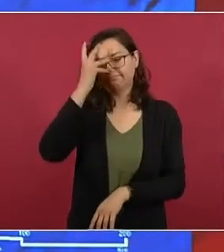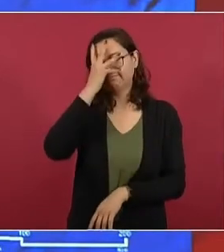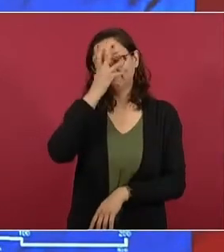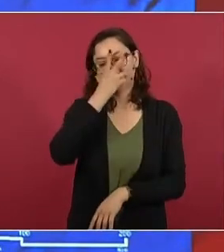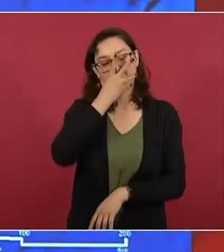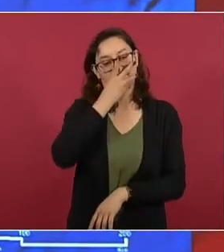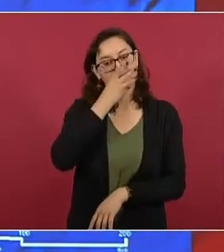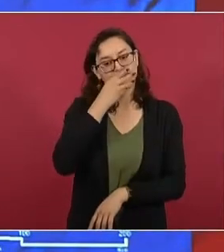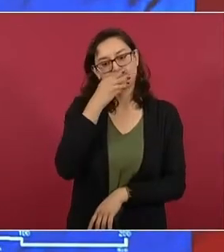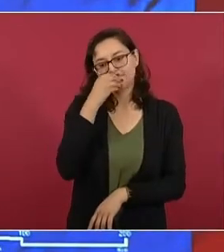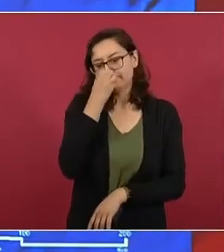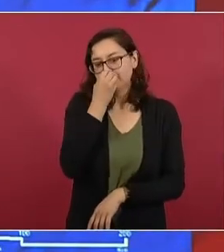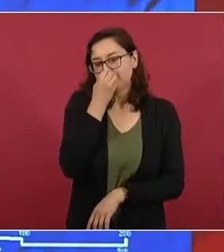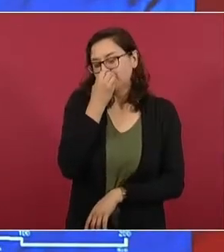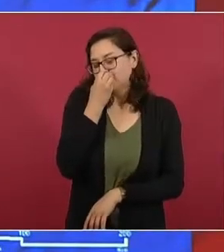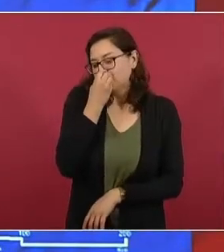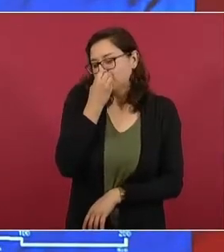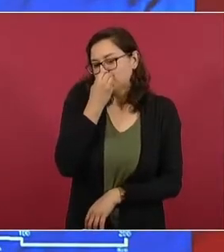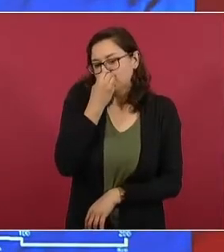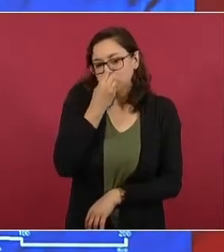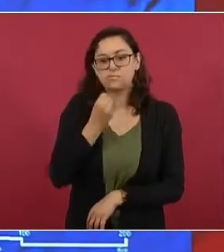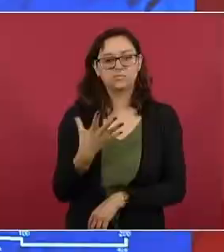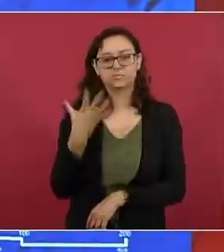belleza, o sea,